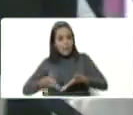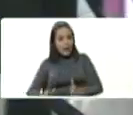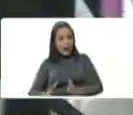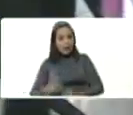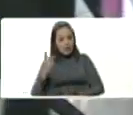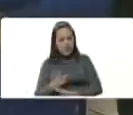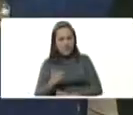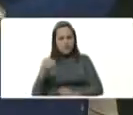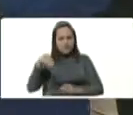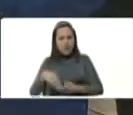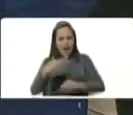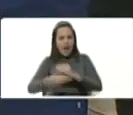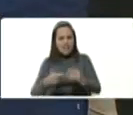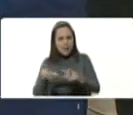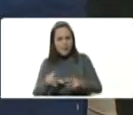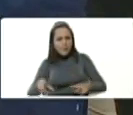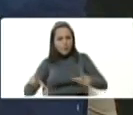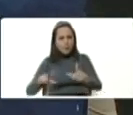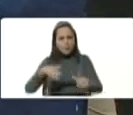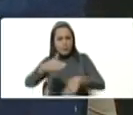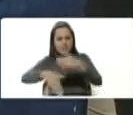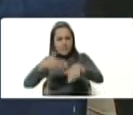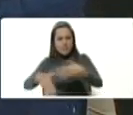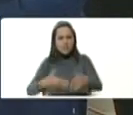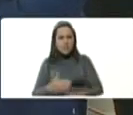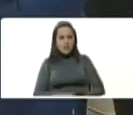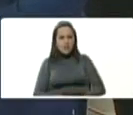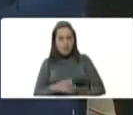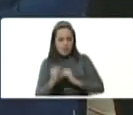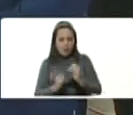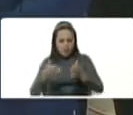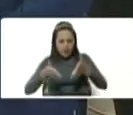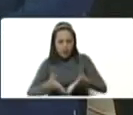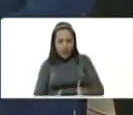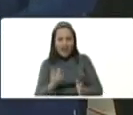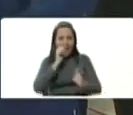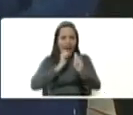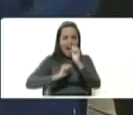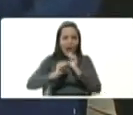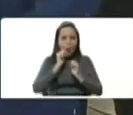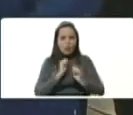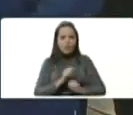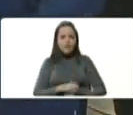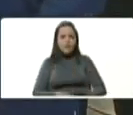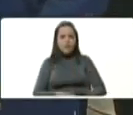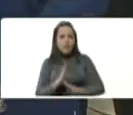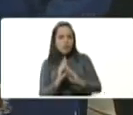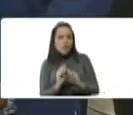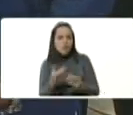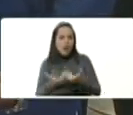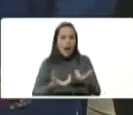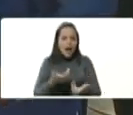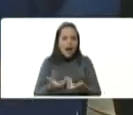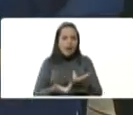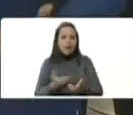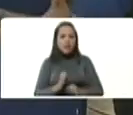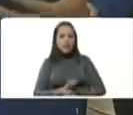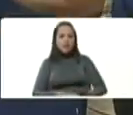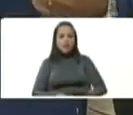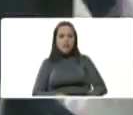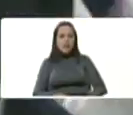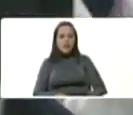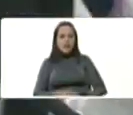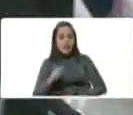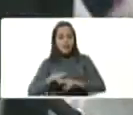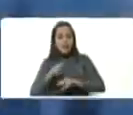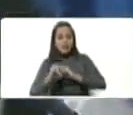poner piscinas para que nazcan, el niño nazca con su agua tibia, calle feliz. Se sabe, se